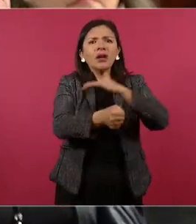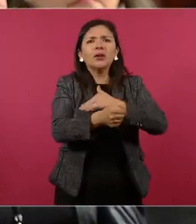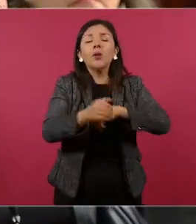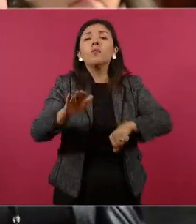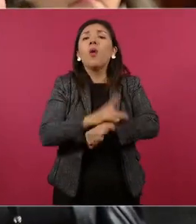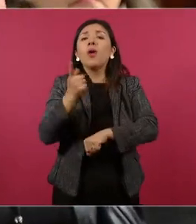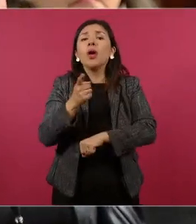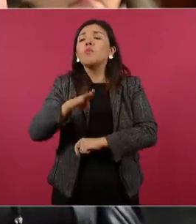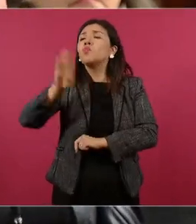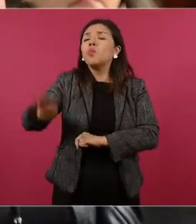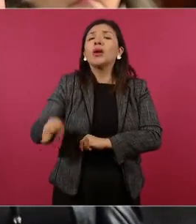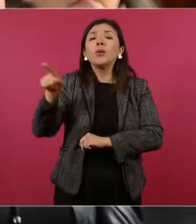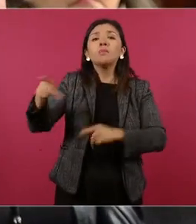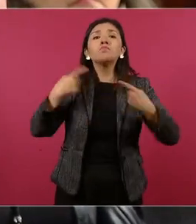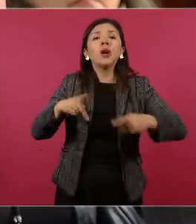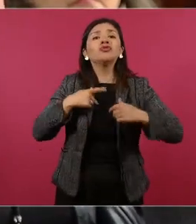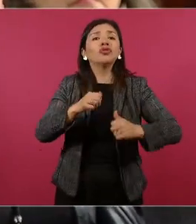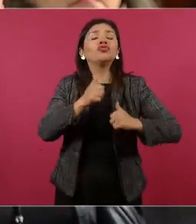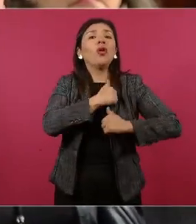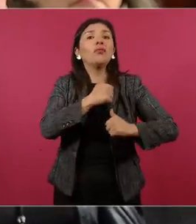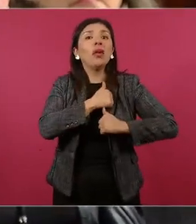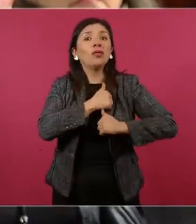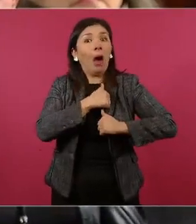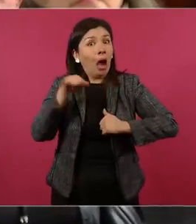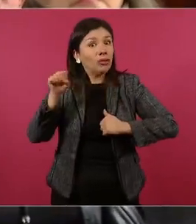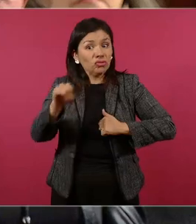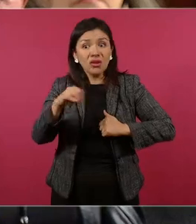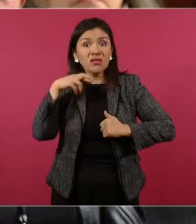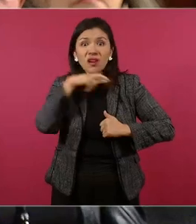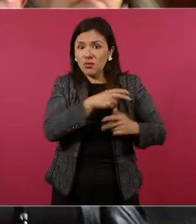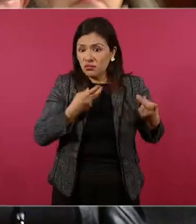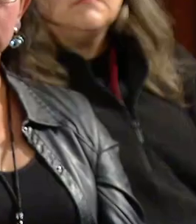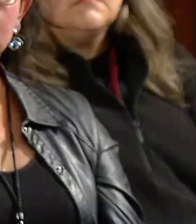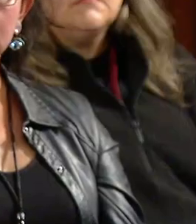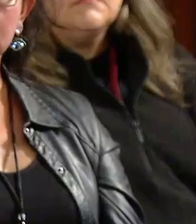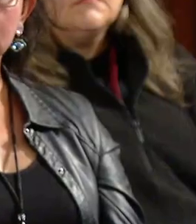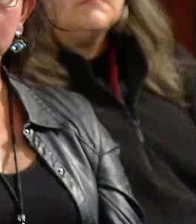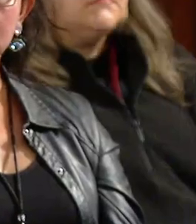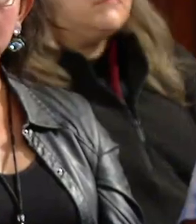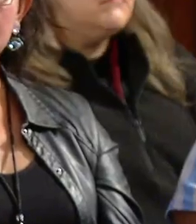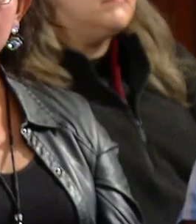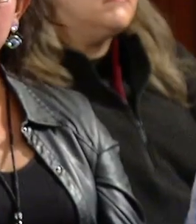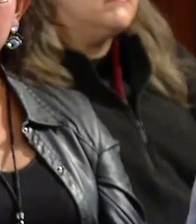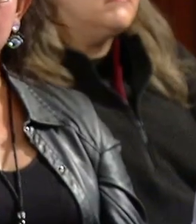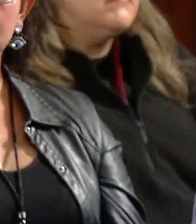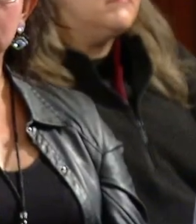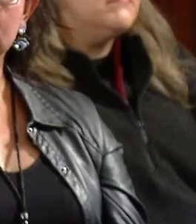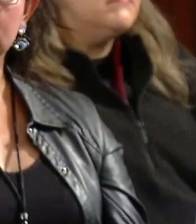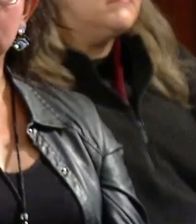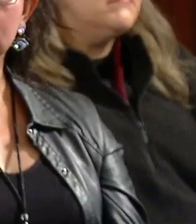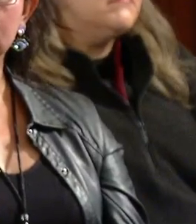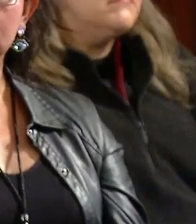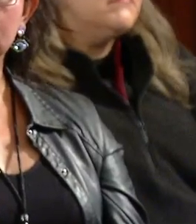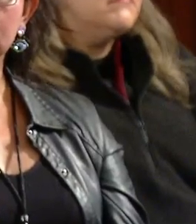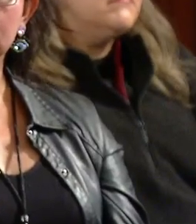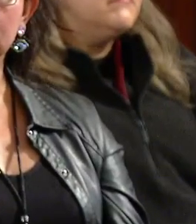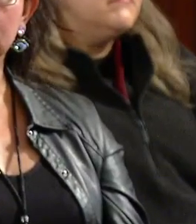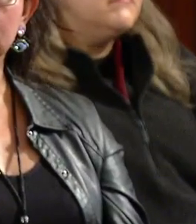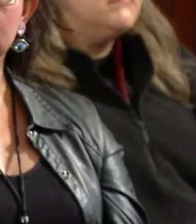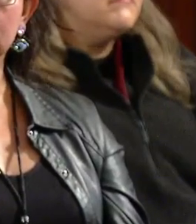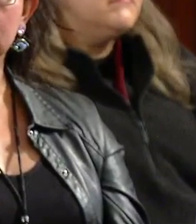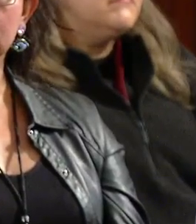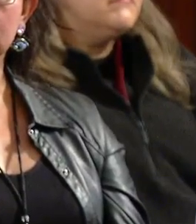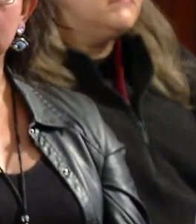el muerto es un militar ahí sí la la justicia fue rápida y expedita muy rápida y y sabe que ya le